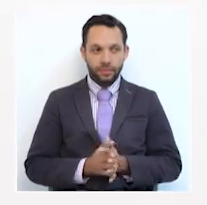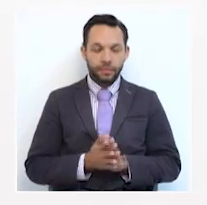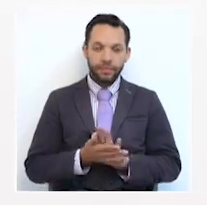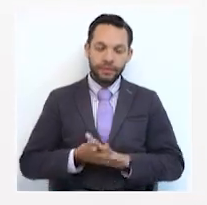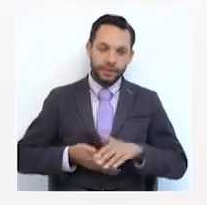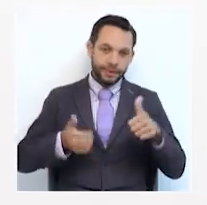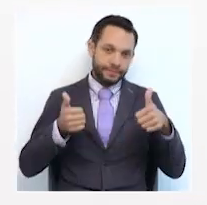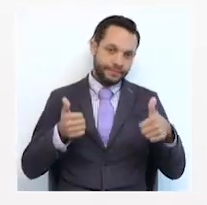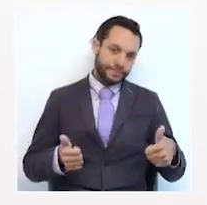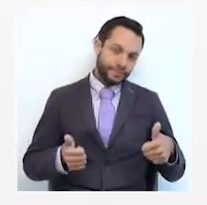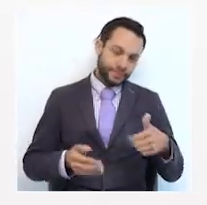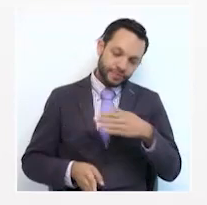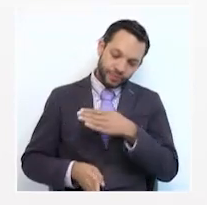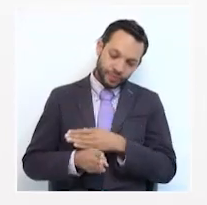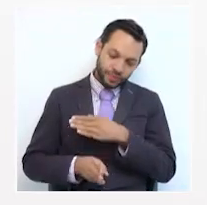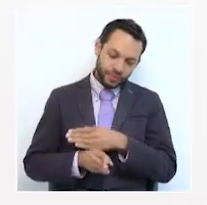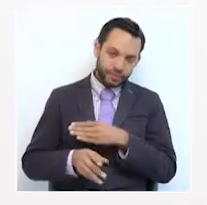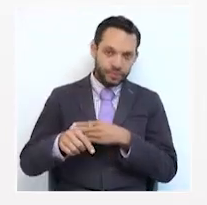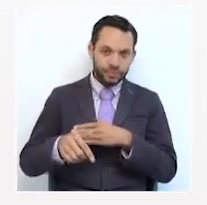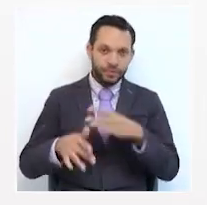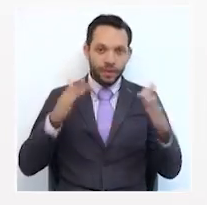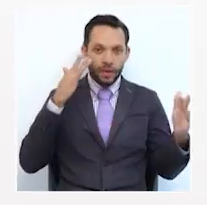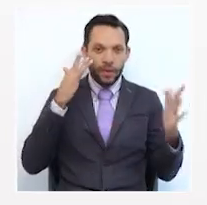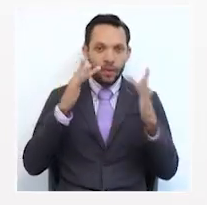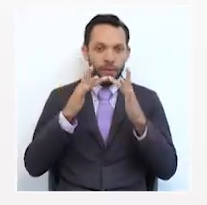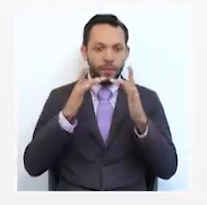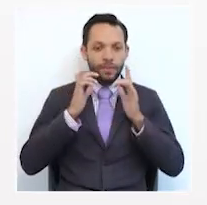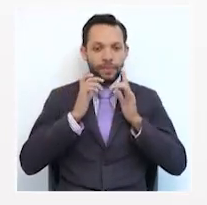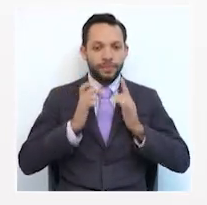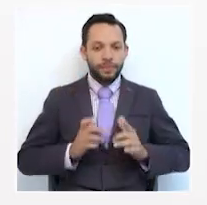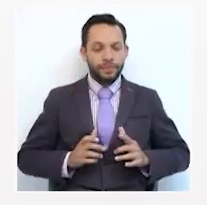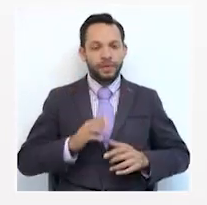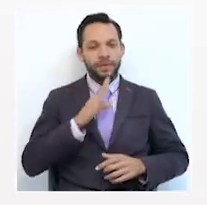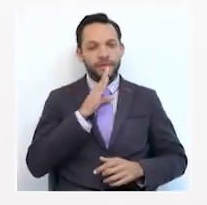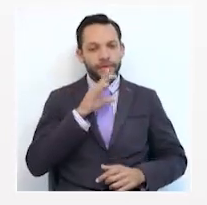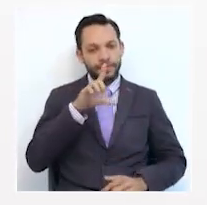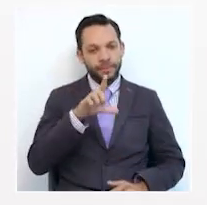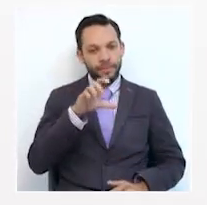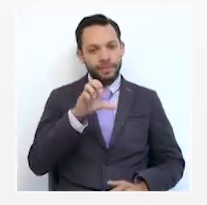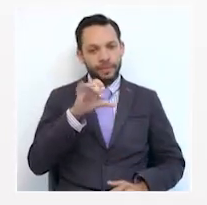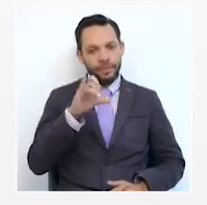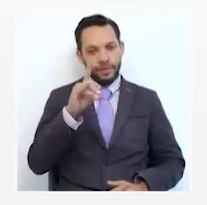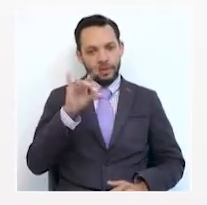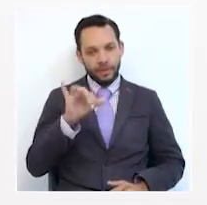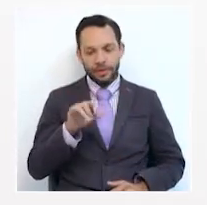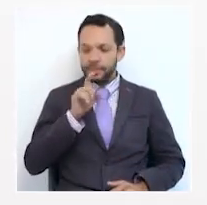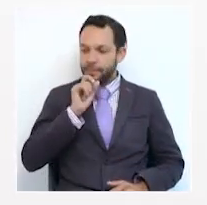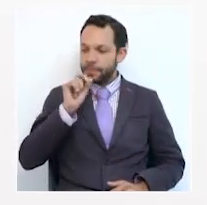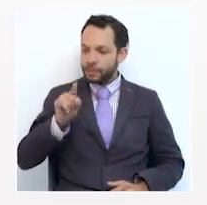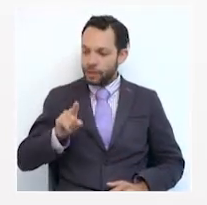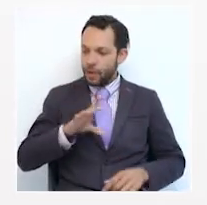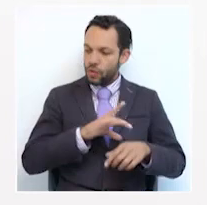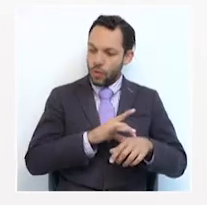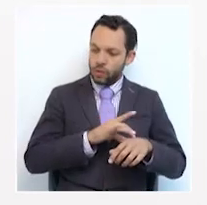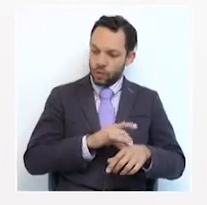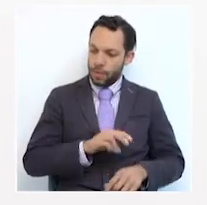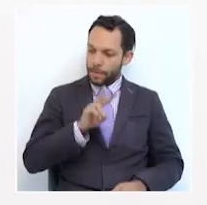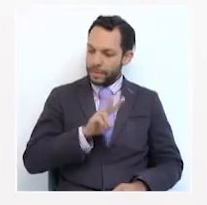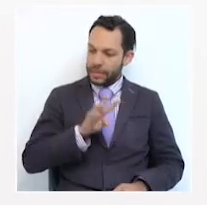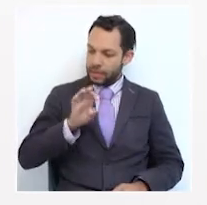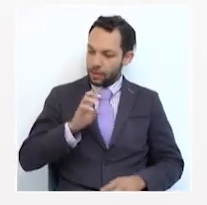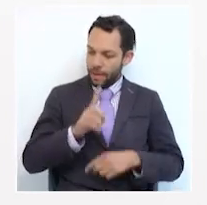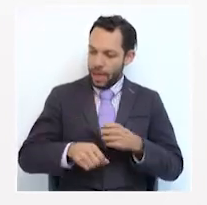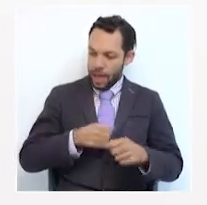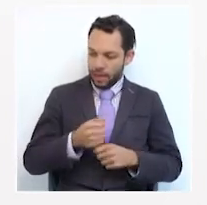bueno seguimos aquí en conexión vital y esta pregunta es de lake de innova garcía doctor tengo 29 años estoy trabajando